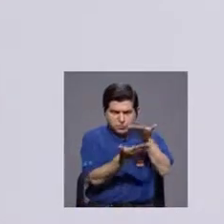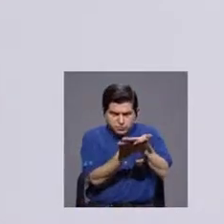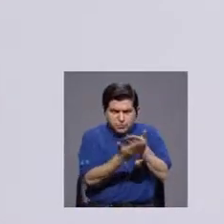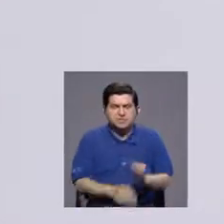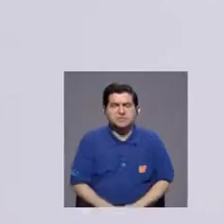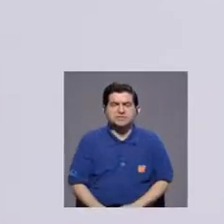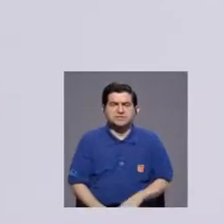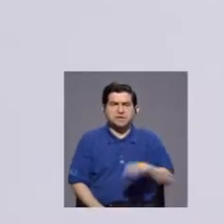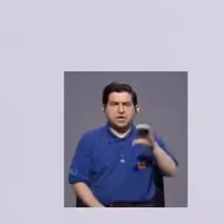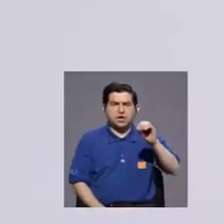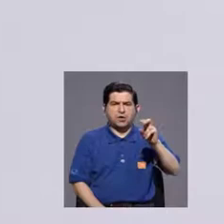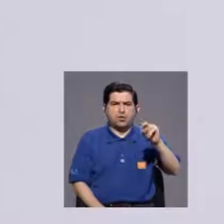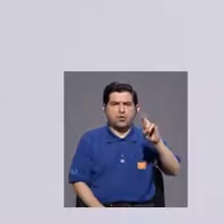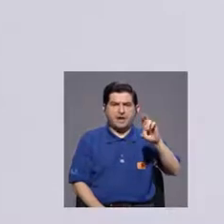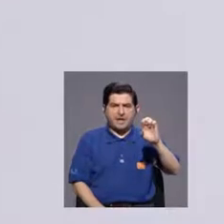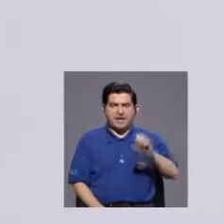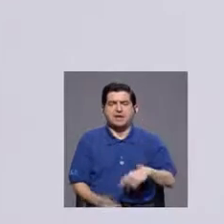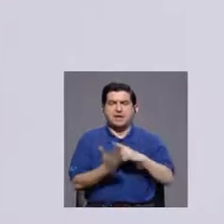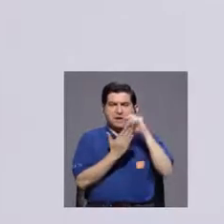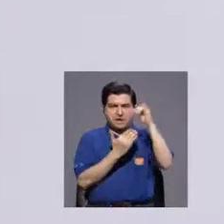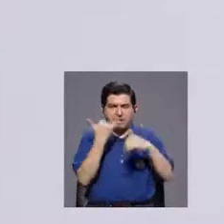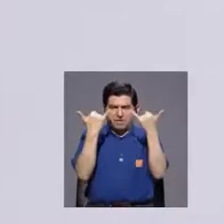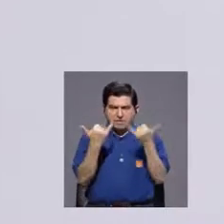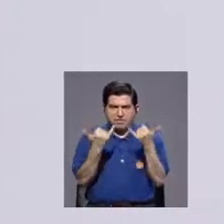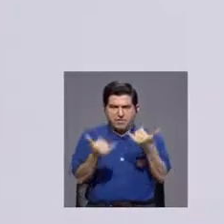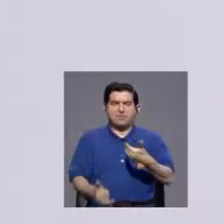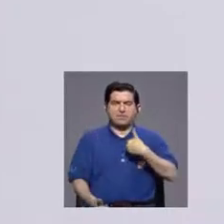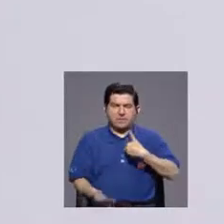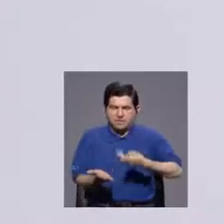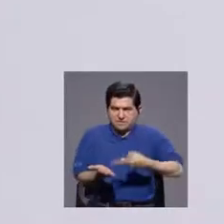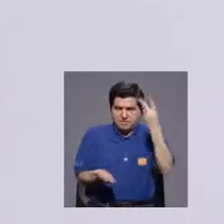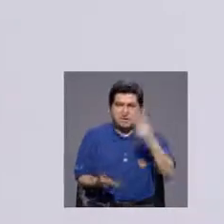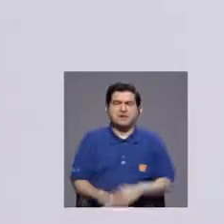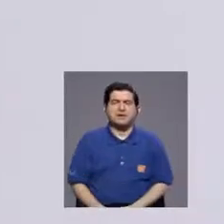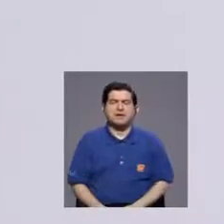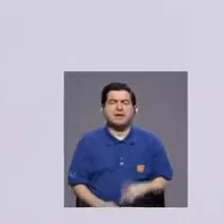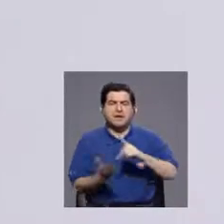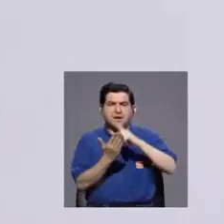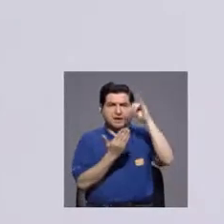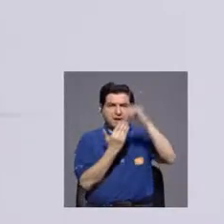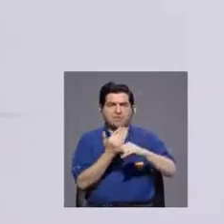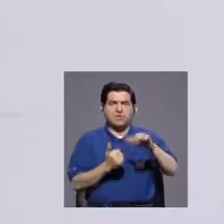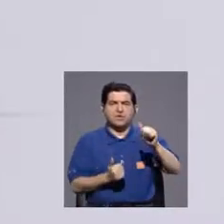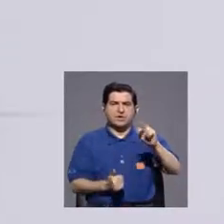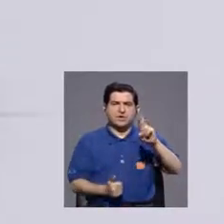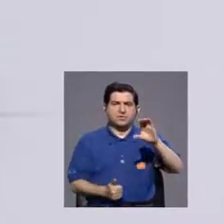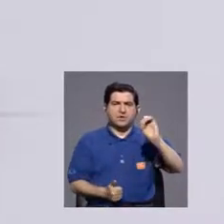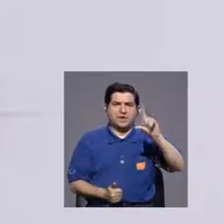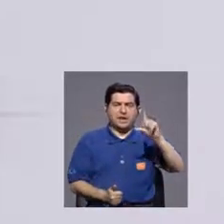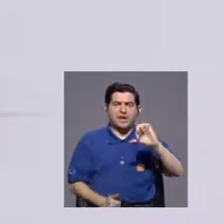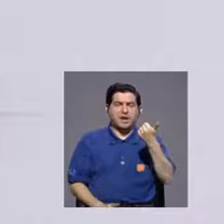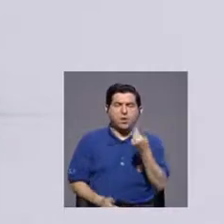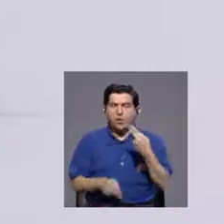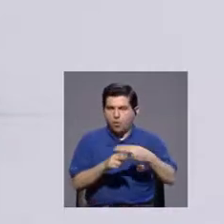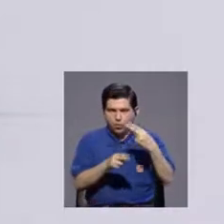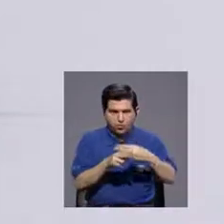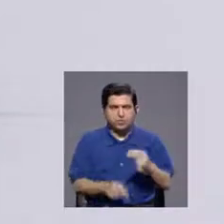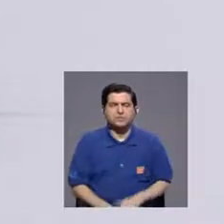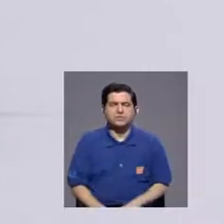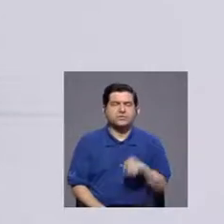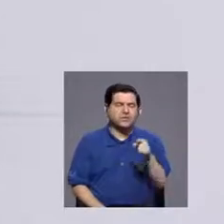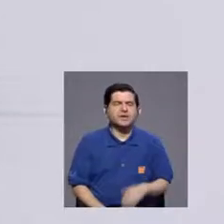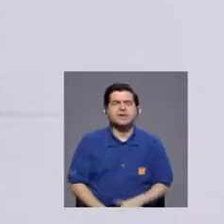nivel de con área que fue el proyecto que actualmente está vigente porque el proyecto arcal tiene otro nombre en realidad es un proyecto que se llama